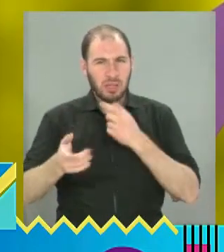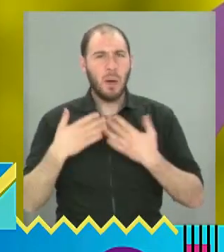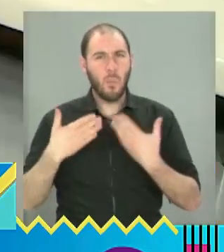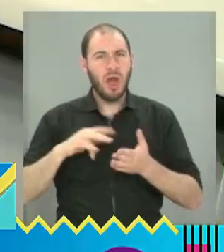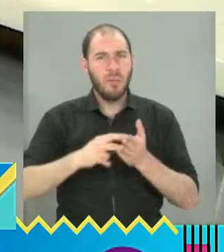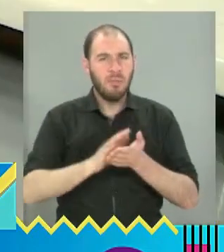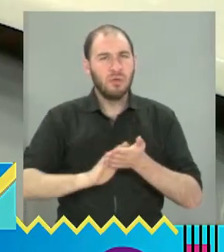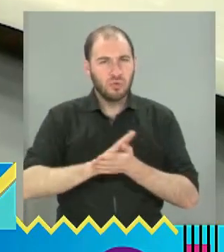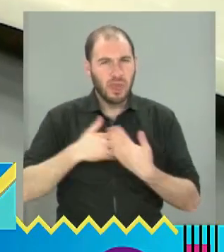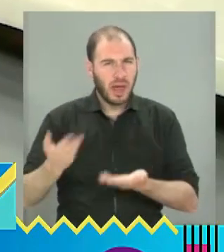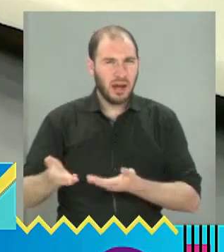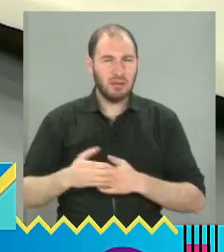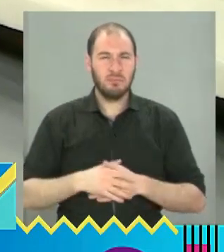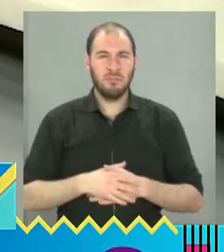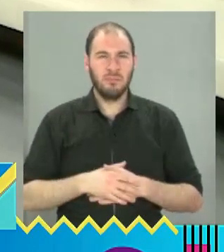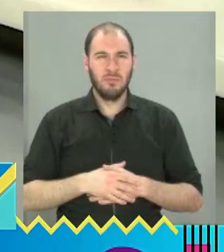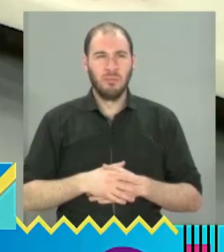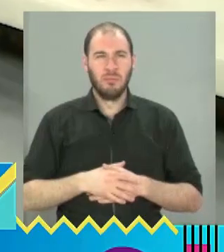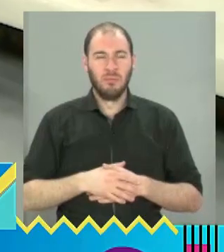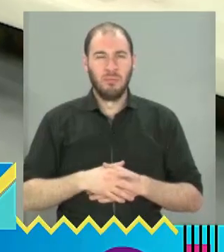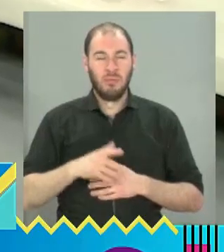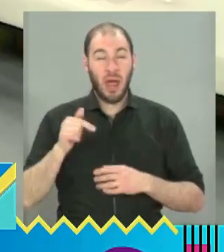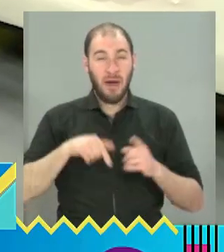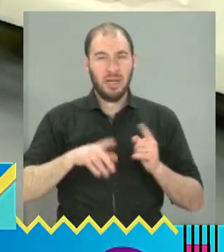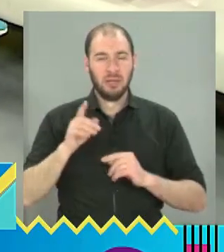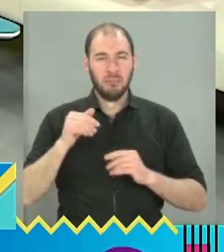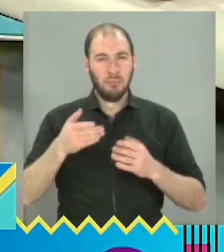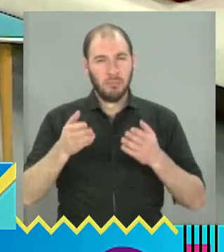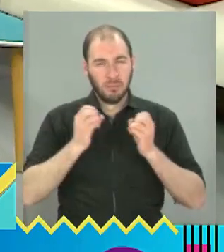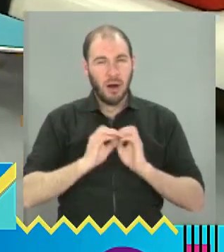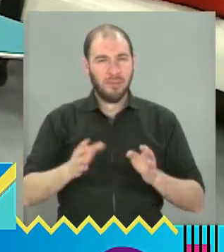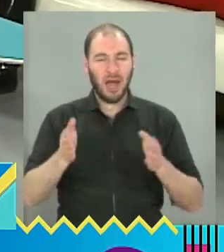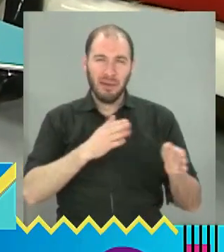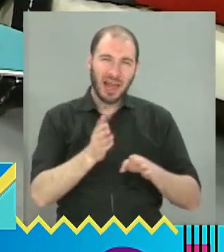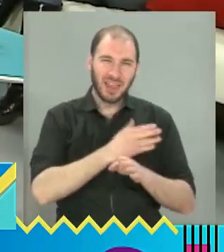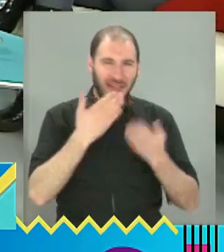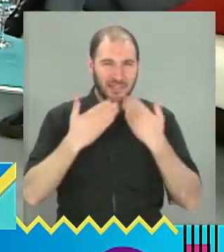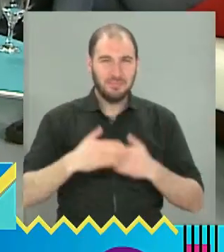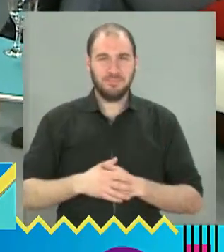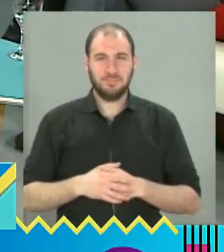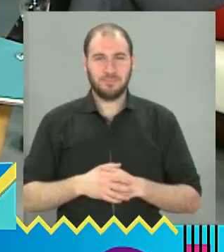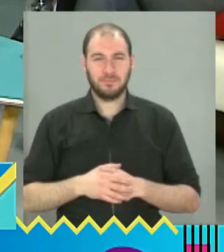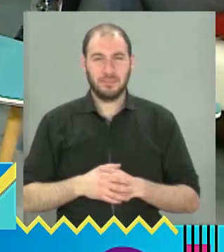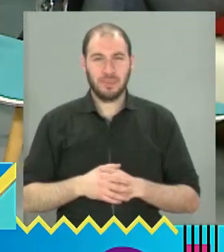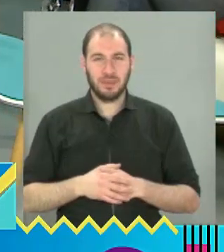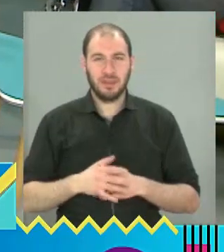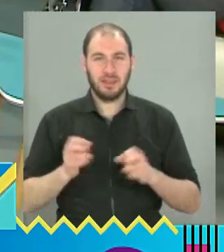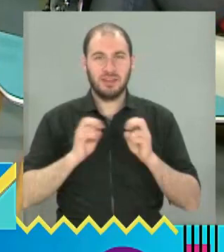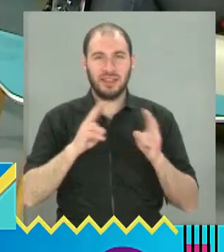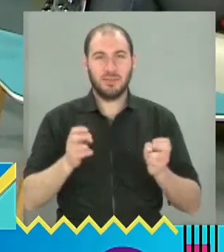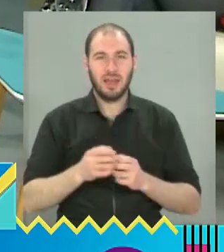estas problemáticas hoy? Bueno, eso es un poco por ahí lo que arranqué, al principio, que tiene que ver con